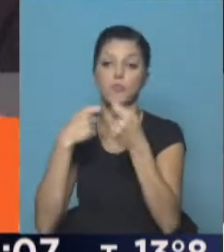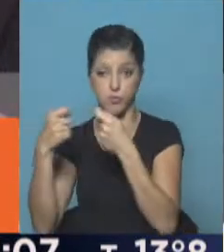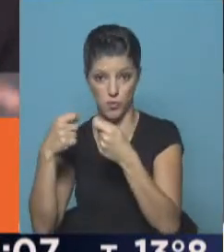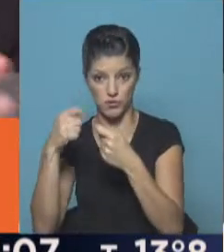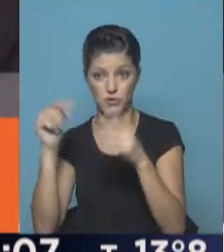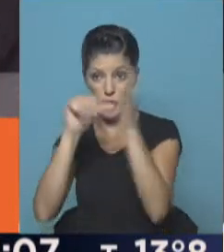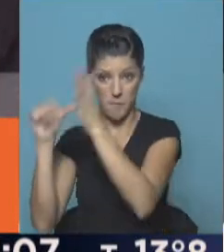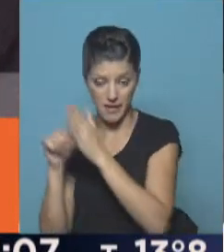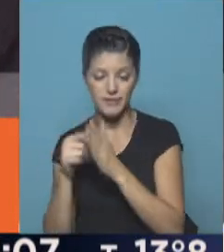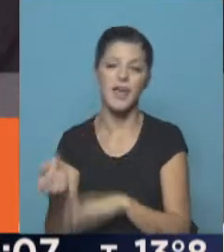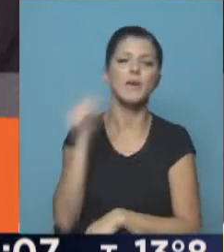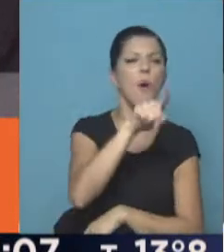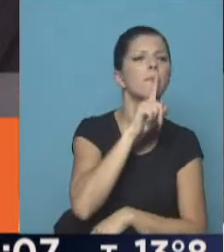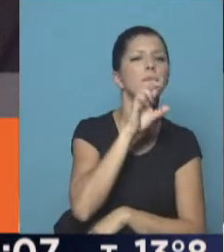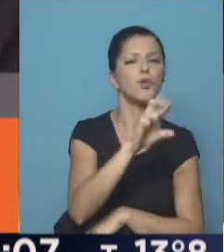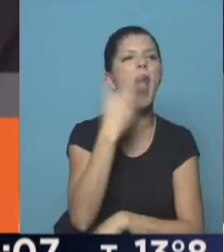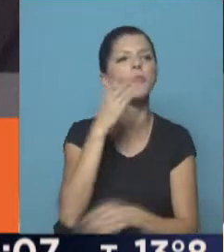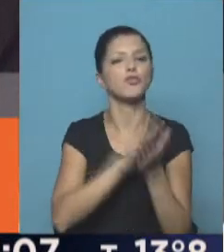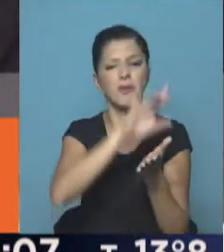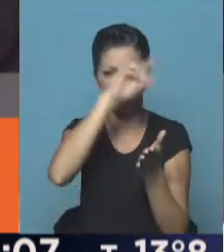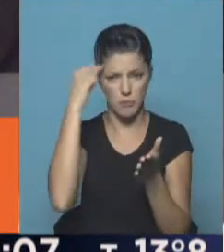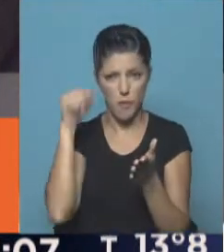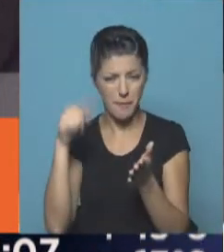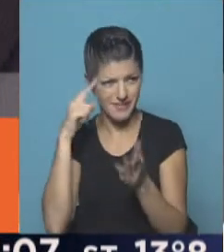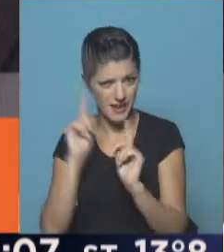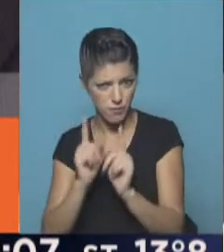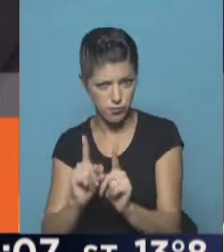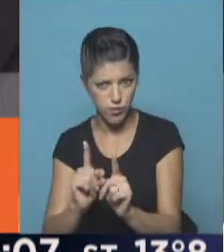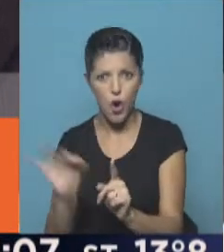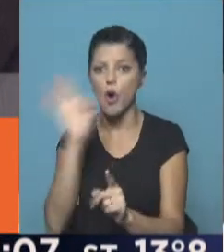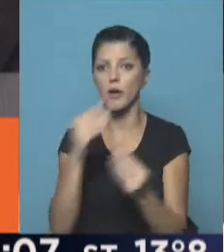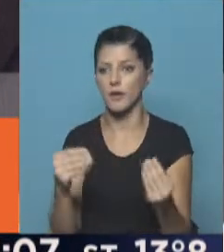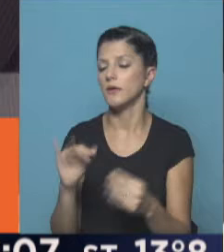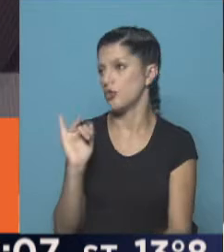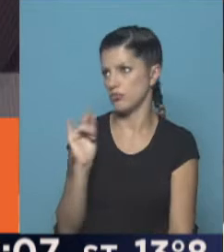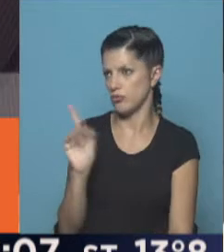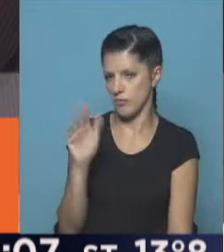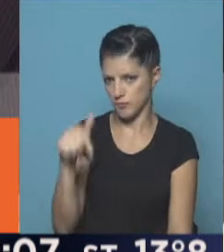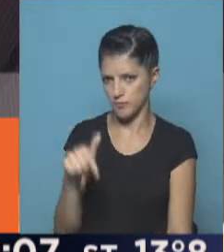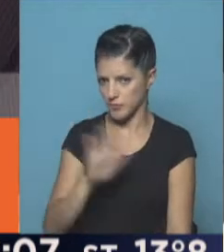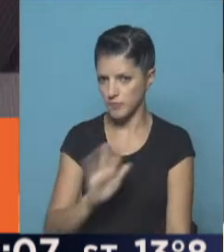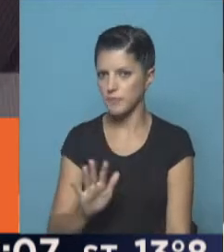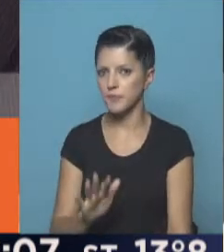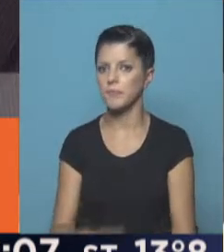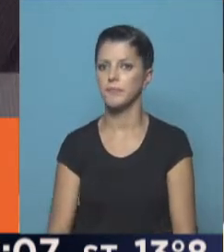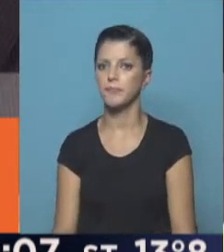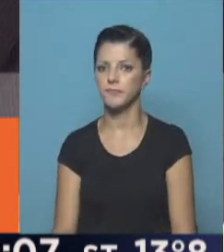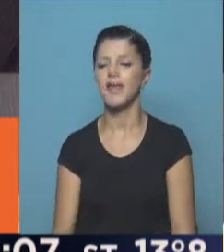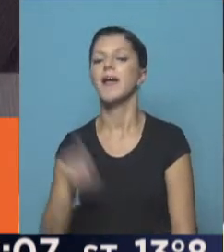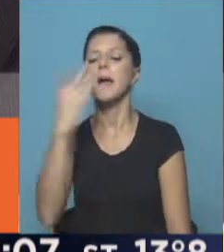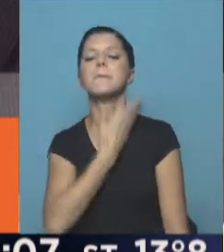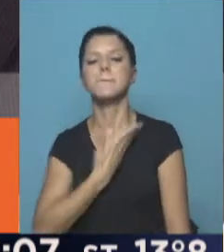Sí. ¿Crees que es coyuntural o crees que se va a profundizar en el tiempo? No, es estructural. Sí, es absolutamente estructural. Xi